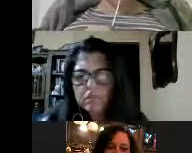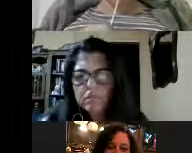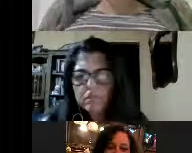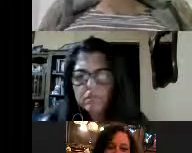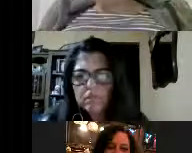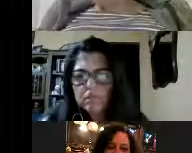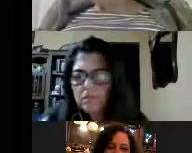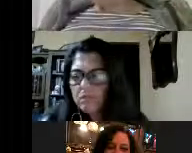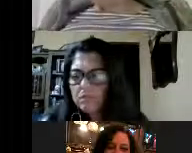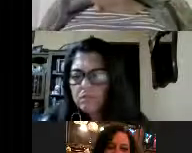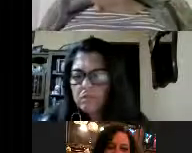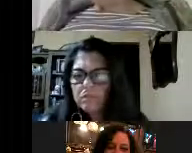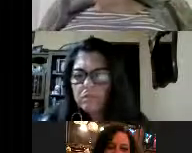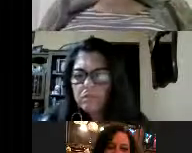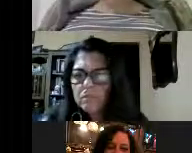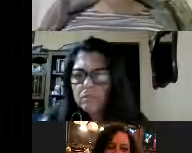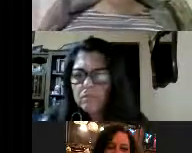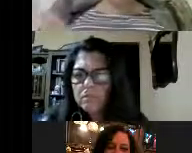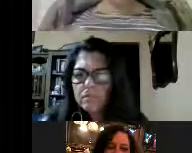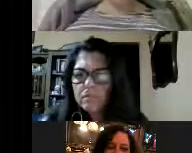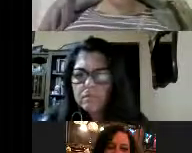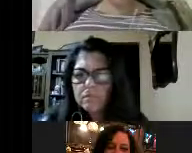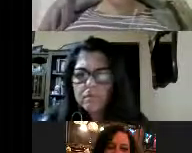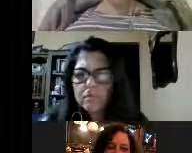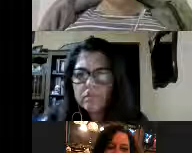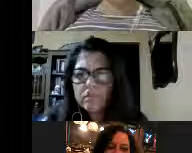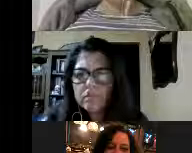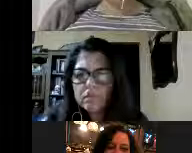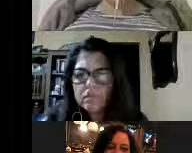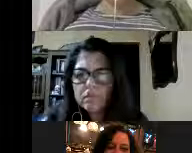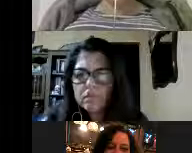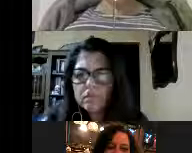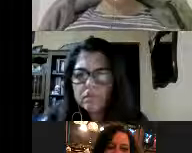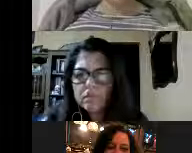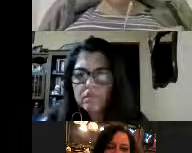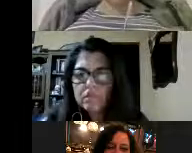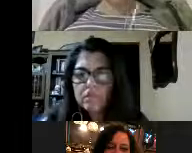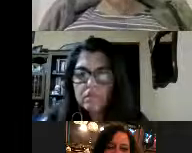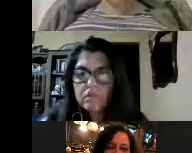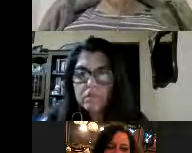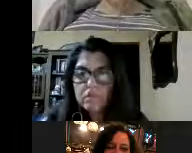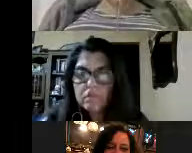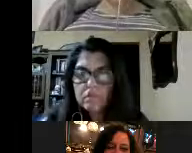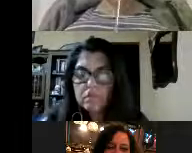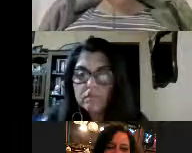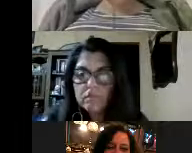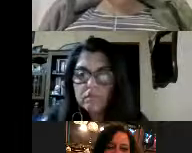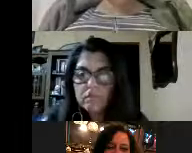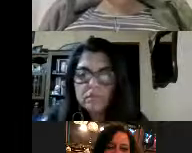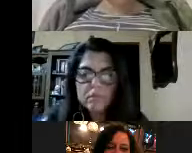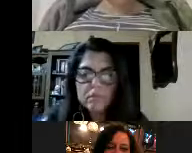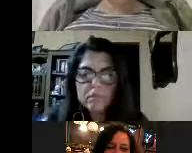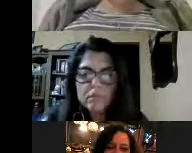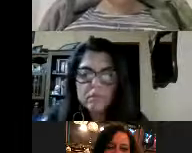que tenés VIH, es un clavo, ¿sí? Ahora, la persona cuando le preguntas, bueno, pero ¿qué es lo que más te asusta? ¿Qué es lo que más te preocupa